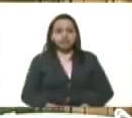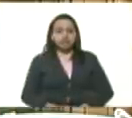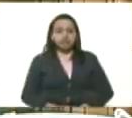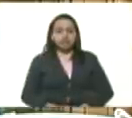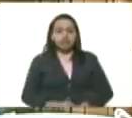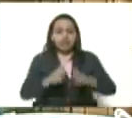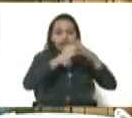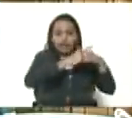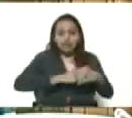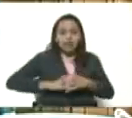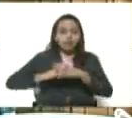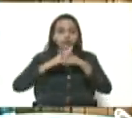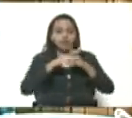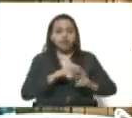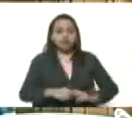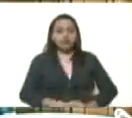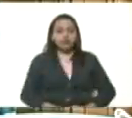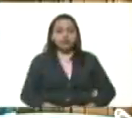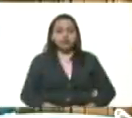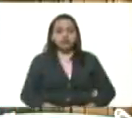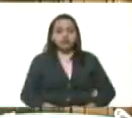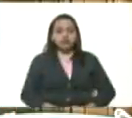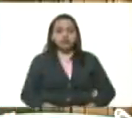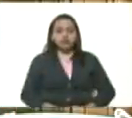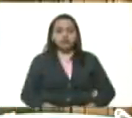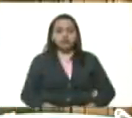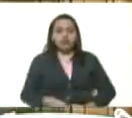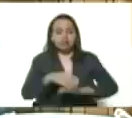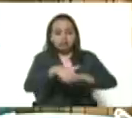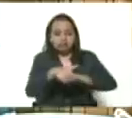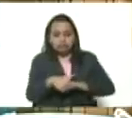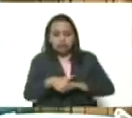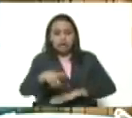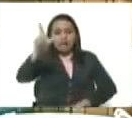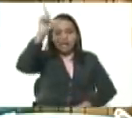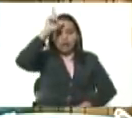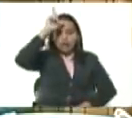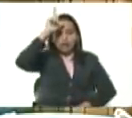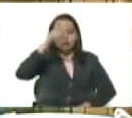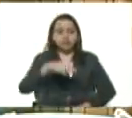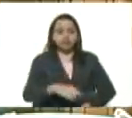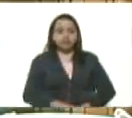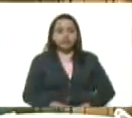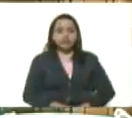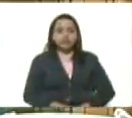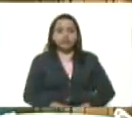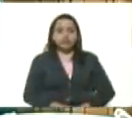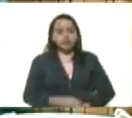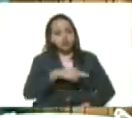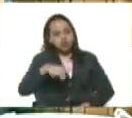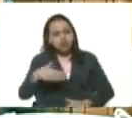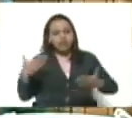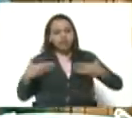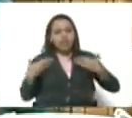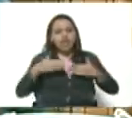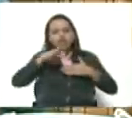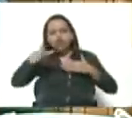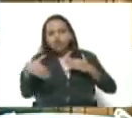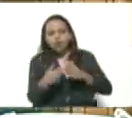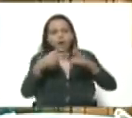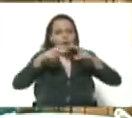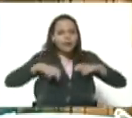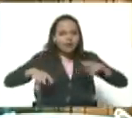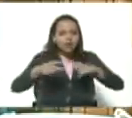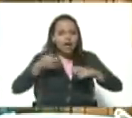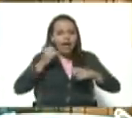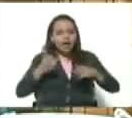en los Estados Unidos, en Oxford, en Alemania. Nos alegra mucho que todas las investigaciones